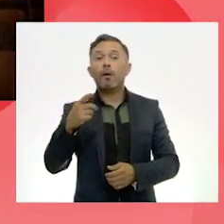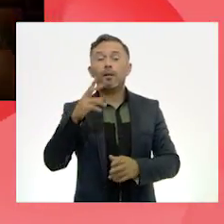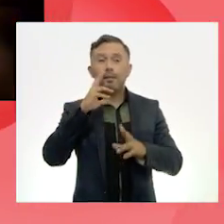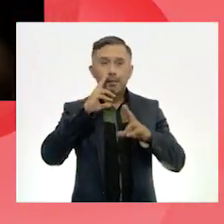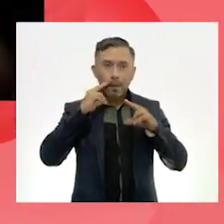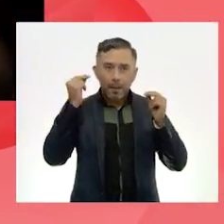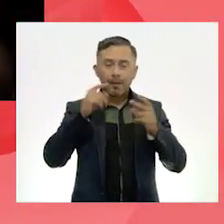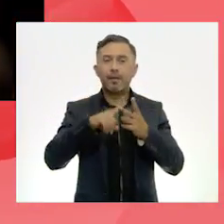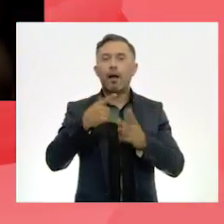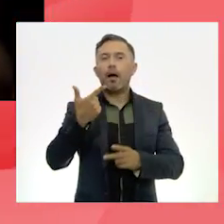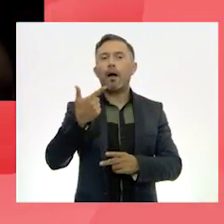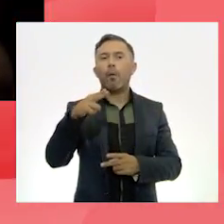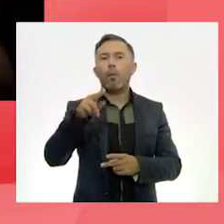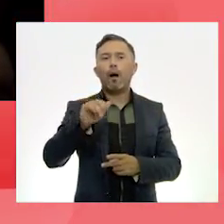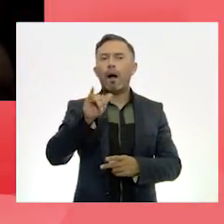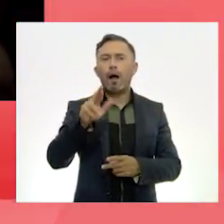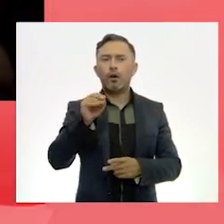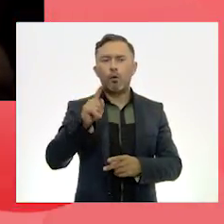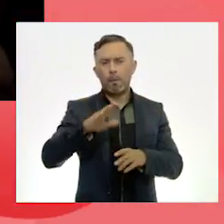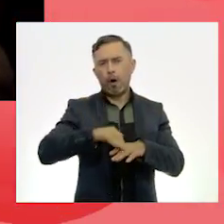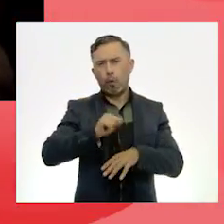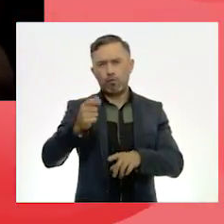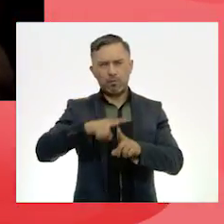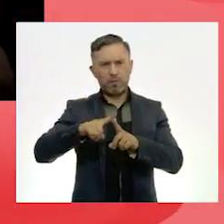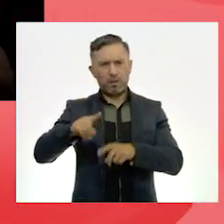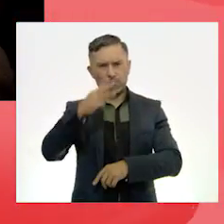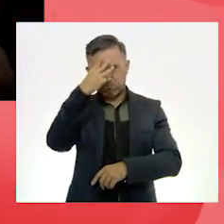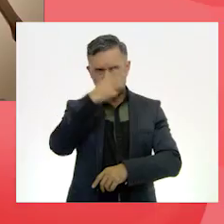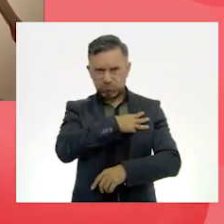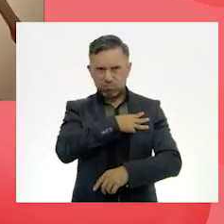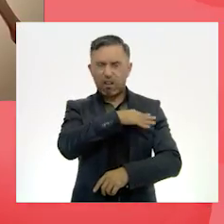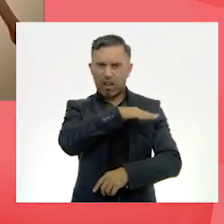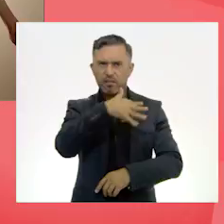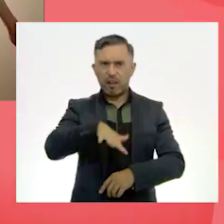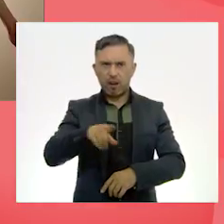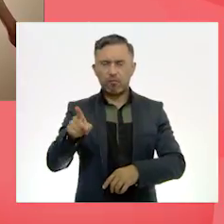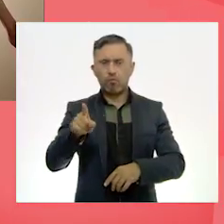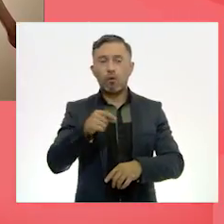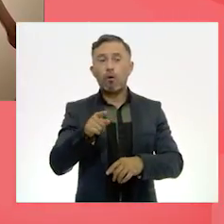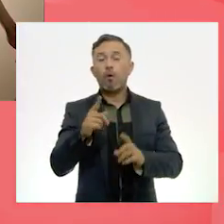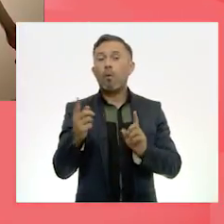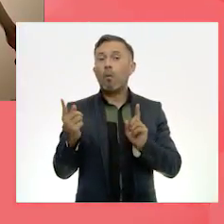generales se apartaron para discutir con Guajardo